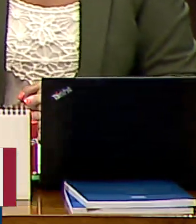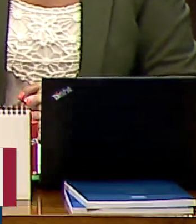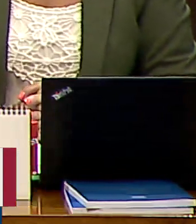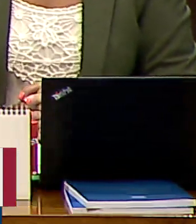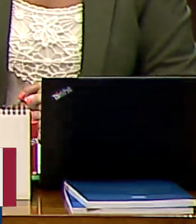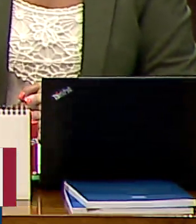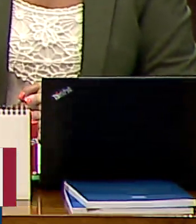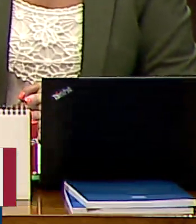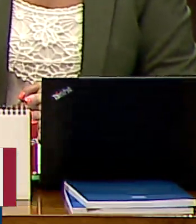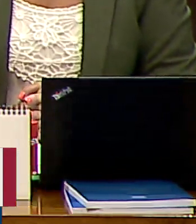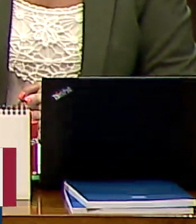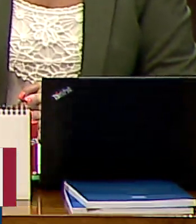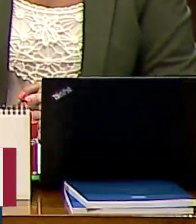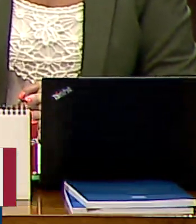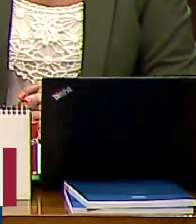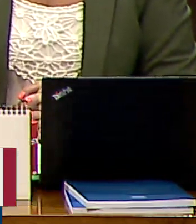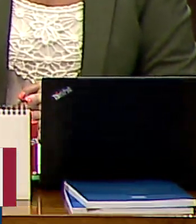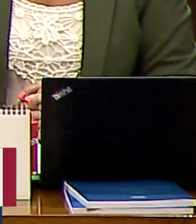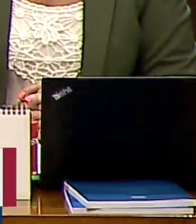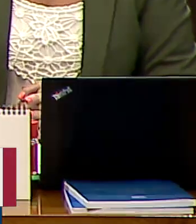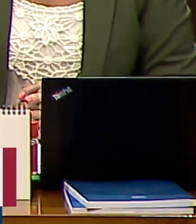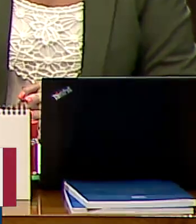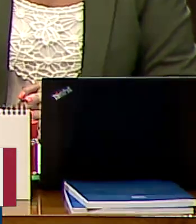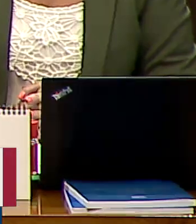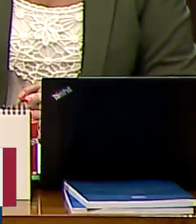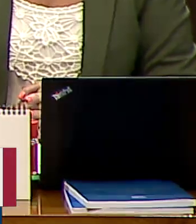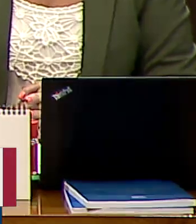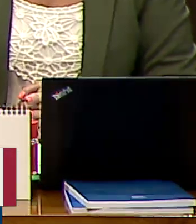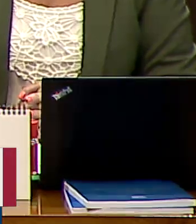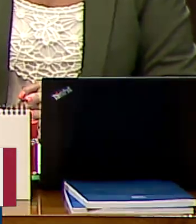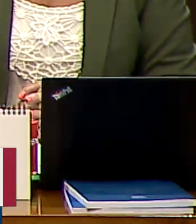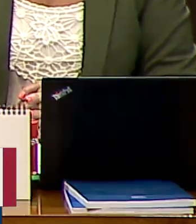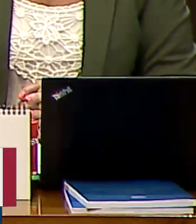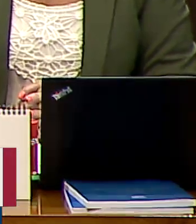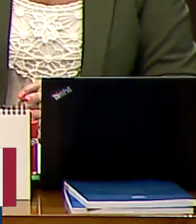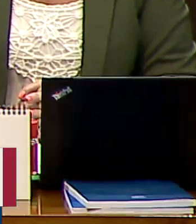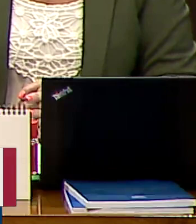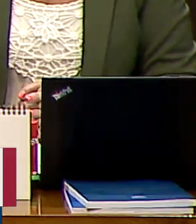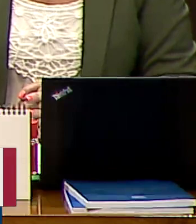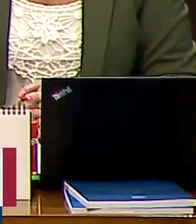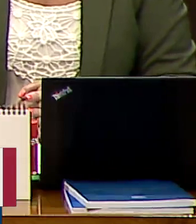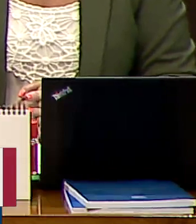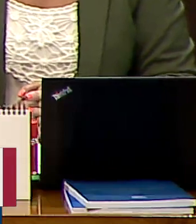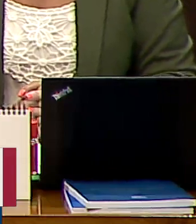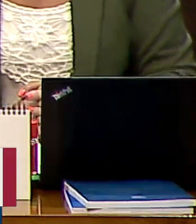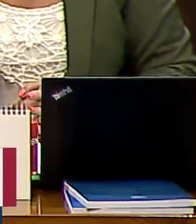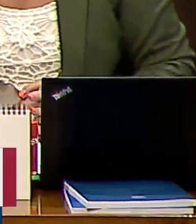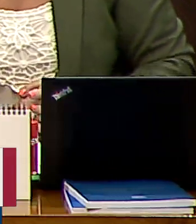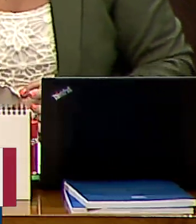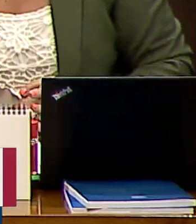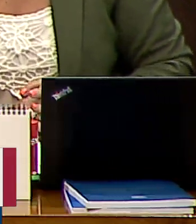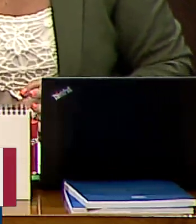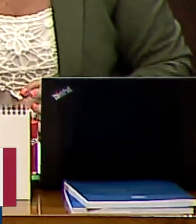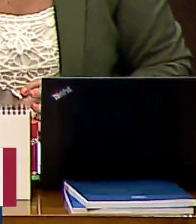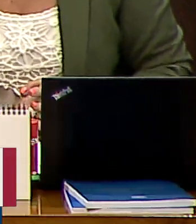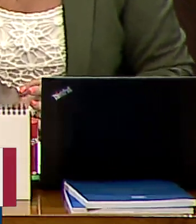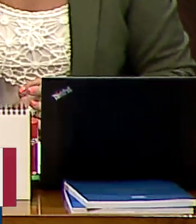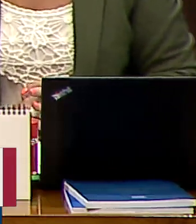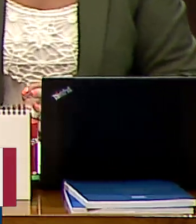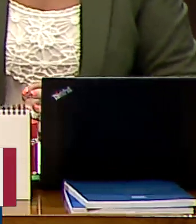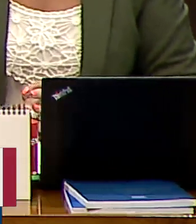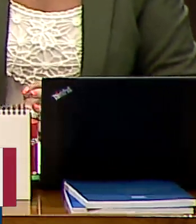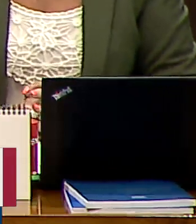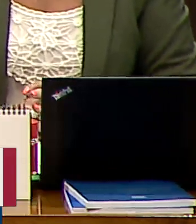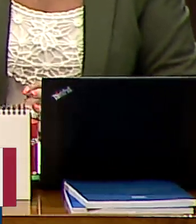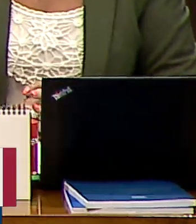para hablar en contra. No hay tampoco inscritos. Quiero pedir su atención solo un minuto. Se encuentra a